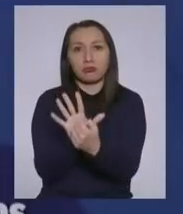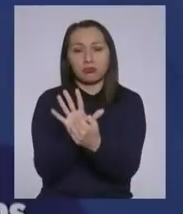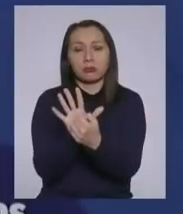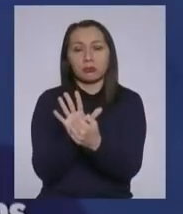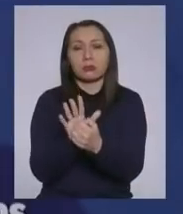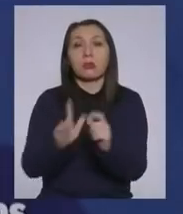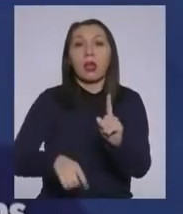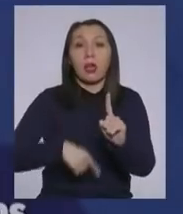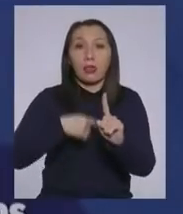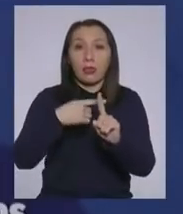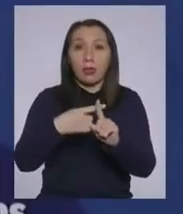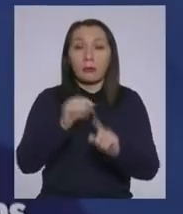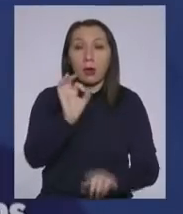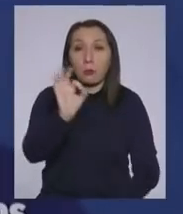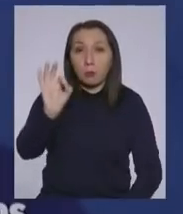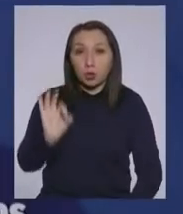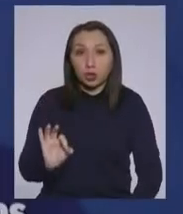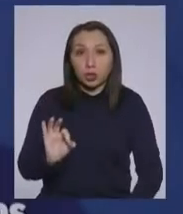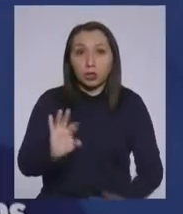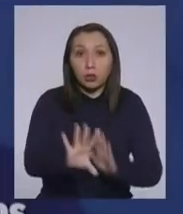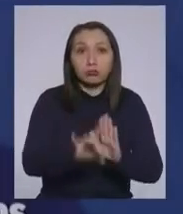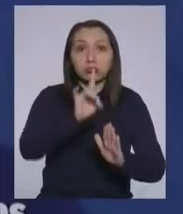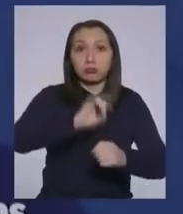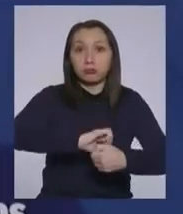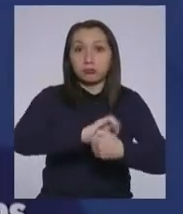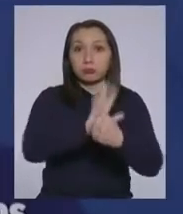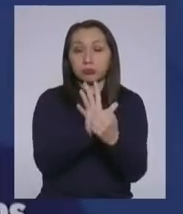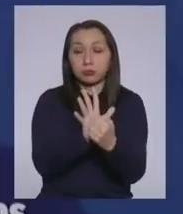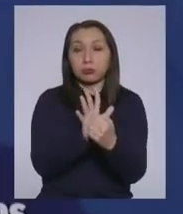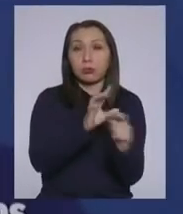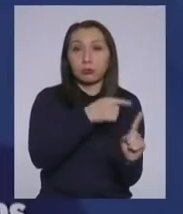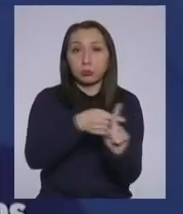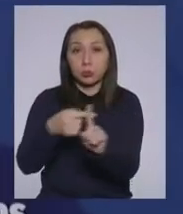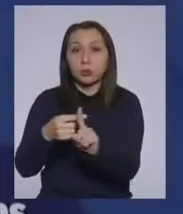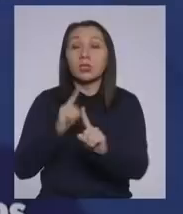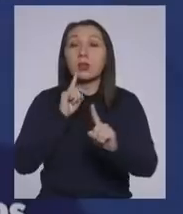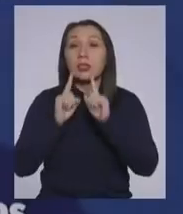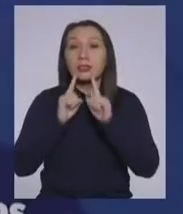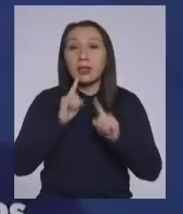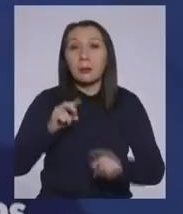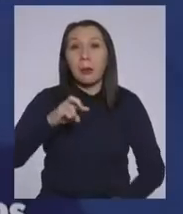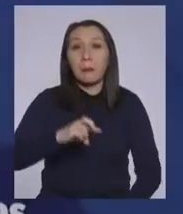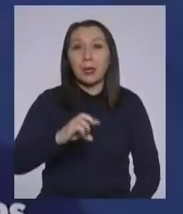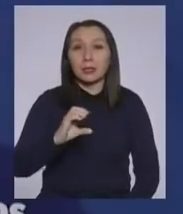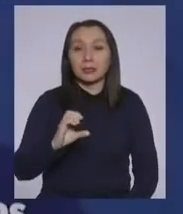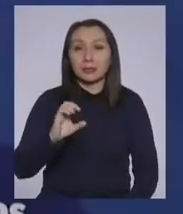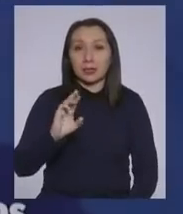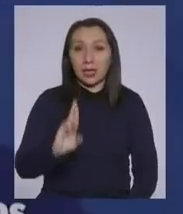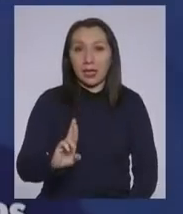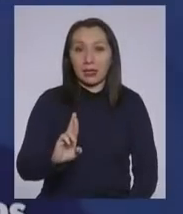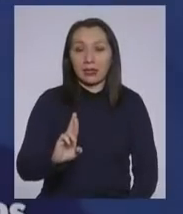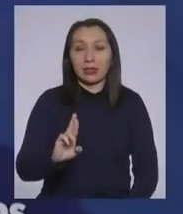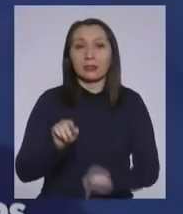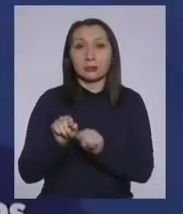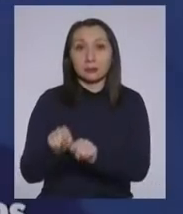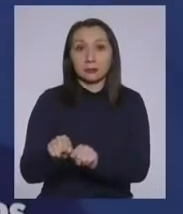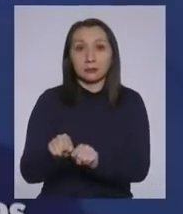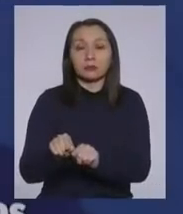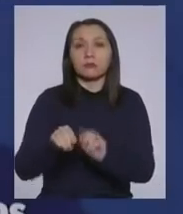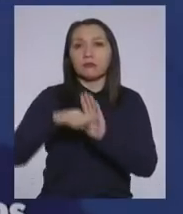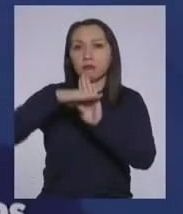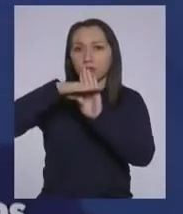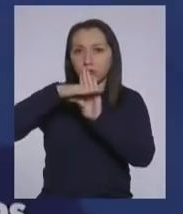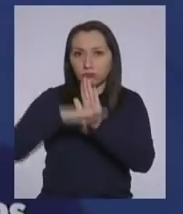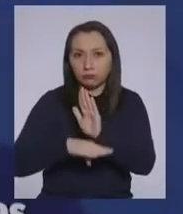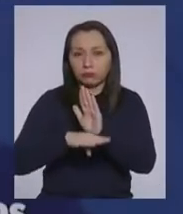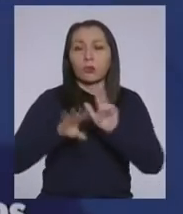de eso, la tasa de positividad de los exámenes de reacción de polimerasa en cadena, PCR, ha